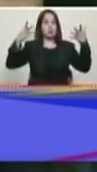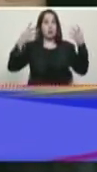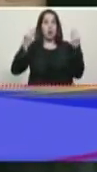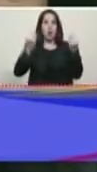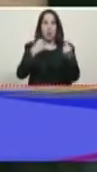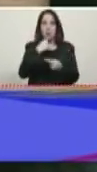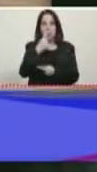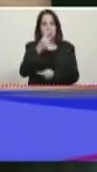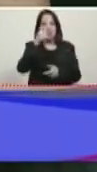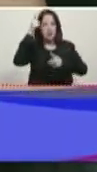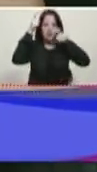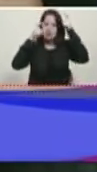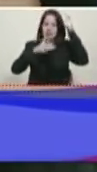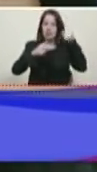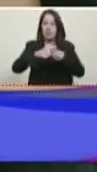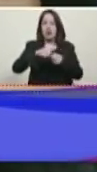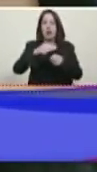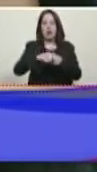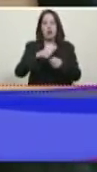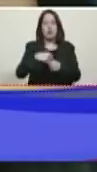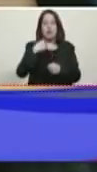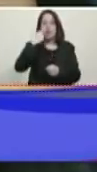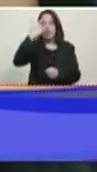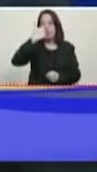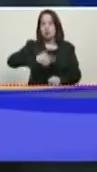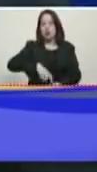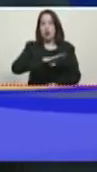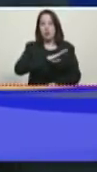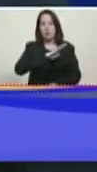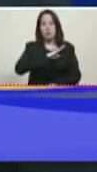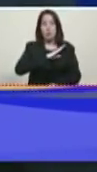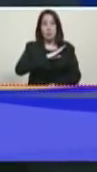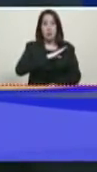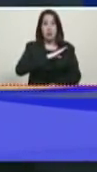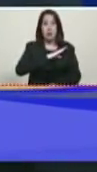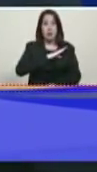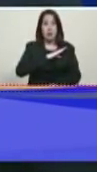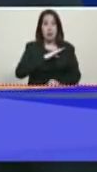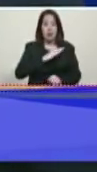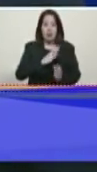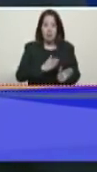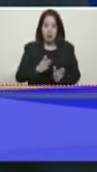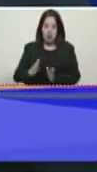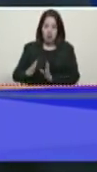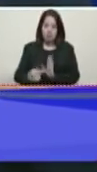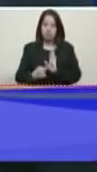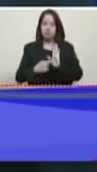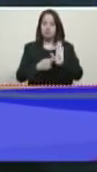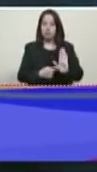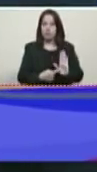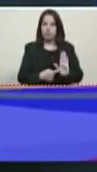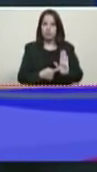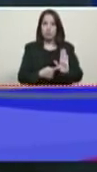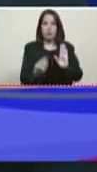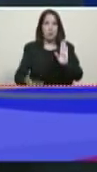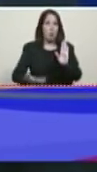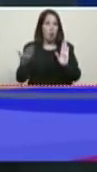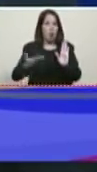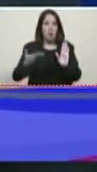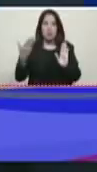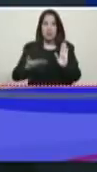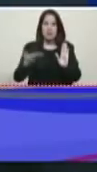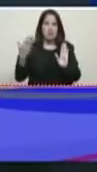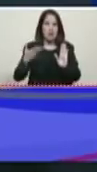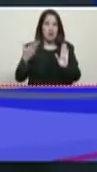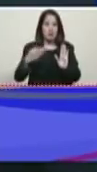que decía que maracaibo tenía personalidad propia y con este plan cámara presidente se vamos a dar la ciudad de cabimas importantísimas porque es la